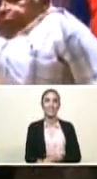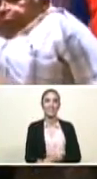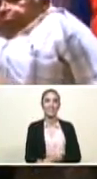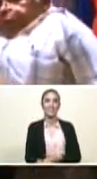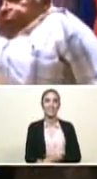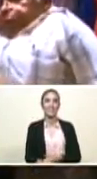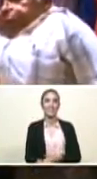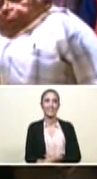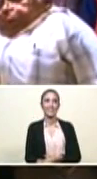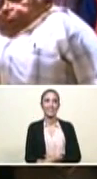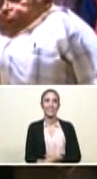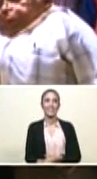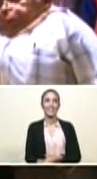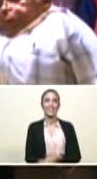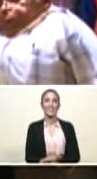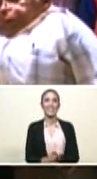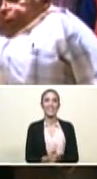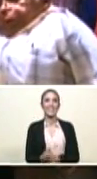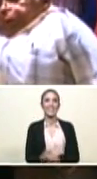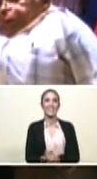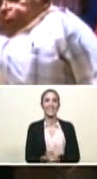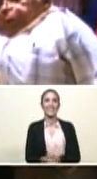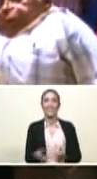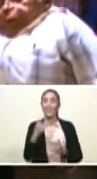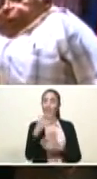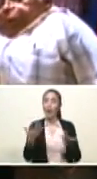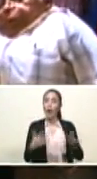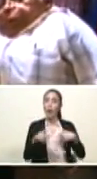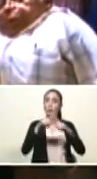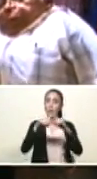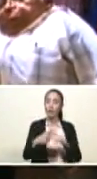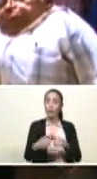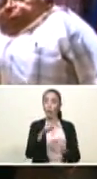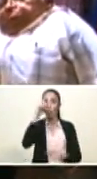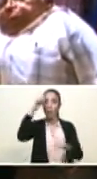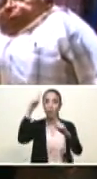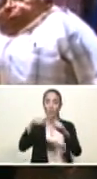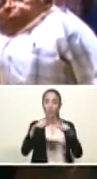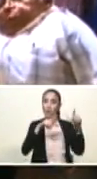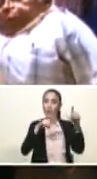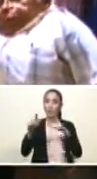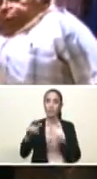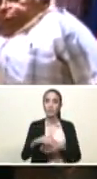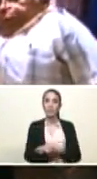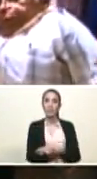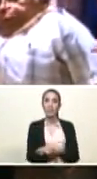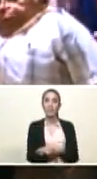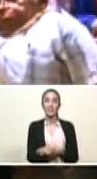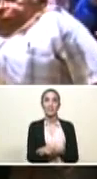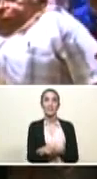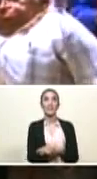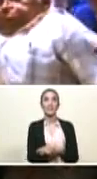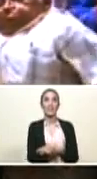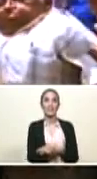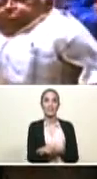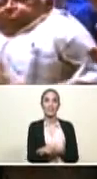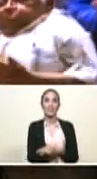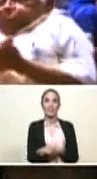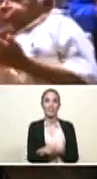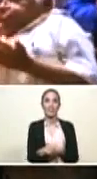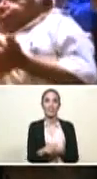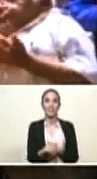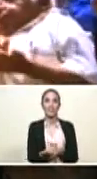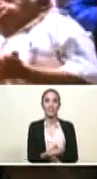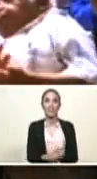presidente, tenemos una totalidad de 46.132. La meta, llegar a 80.000. Vamos a llegar a 80.000